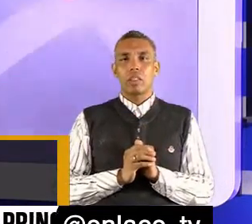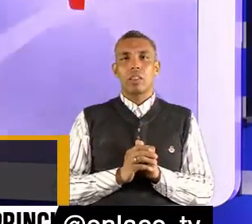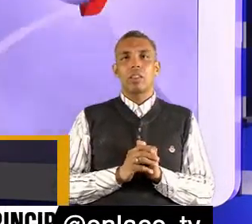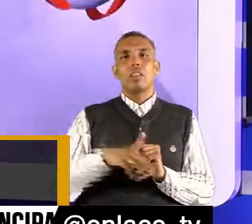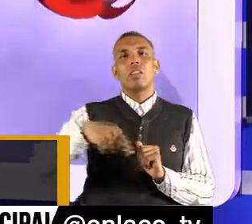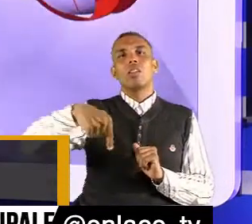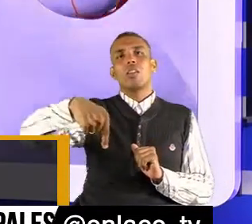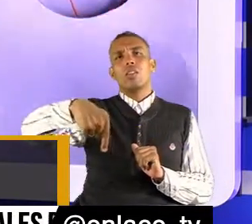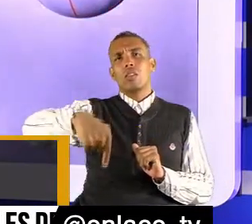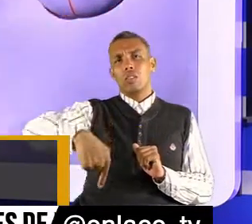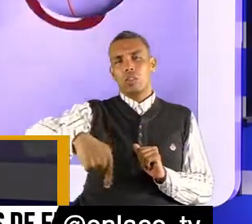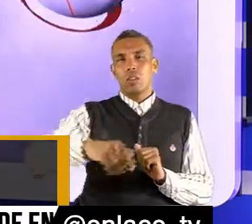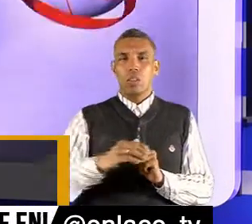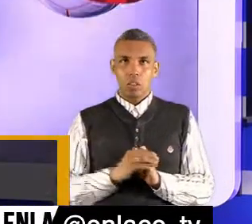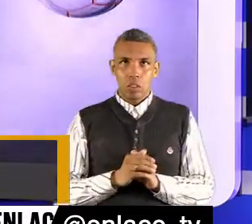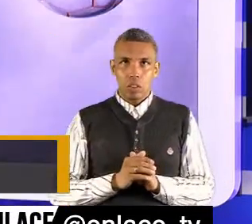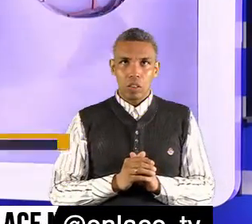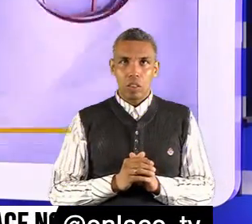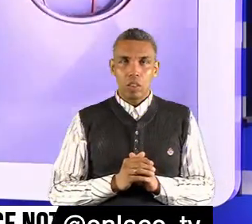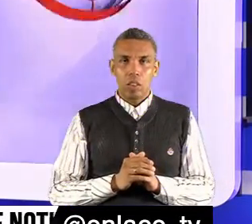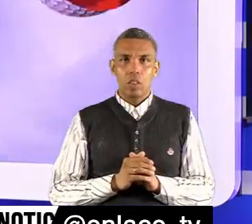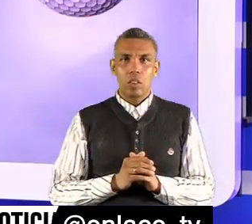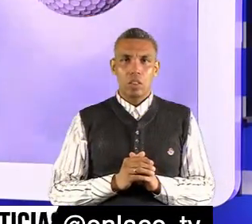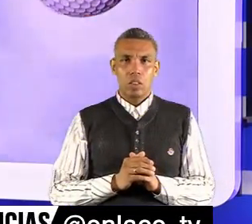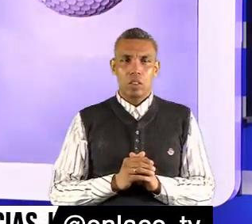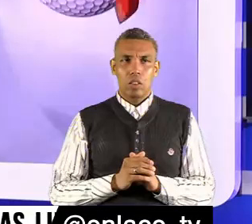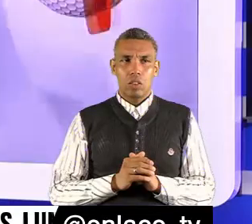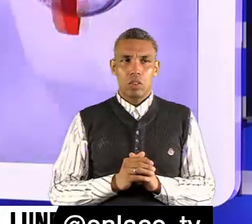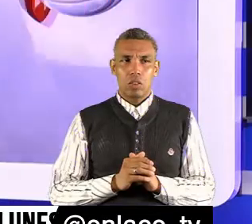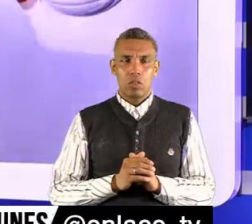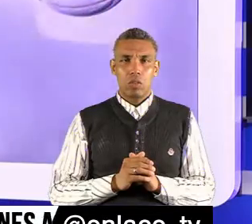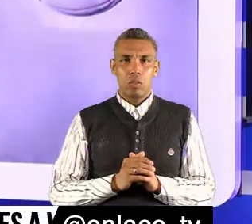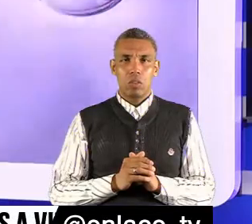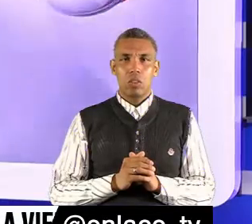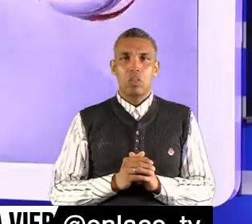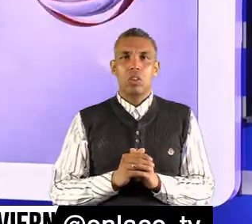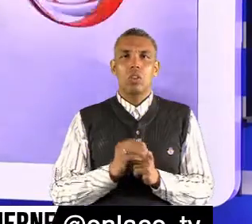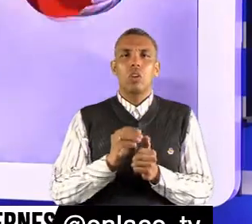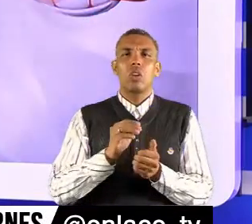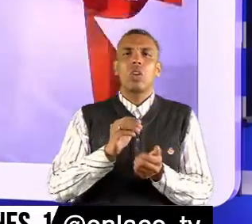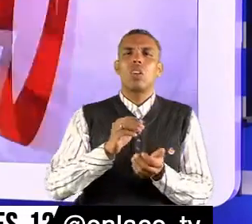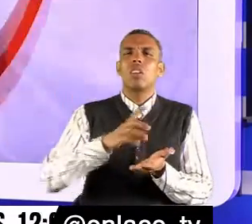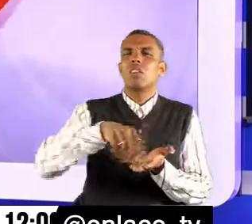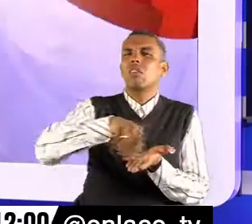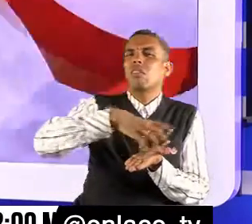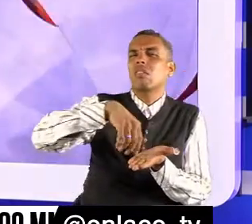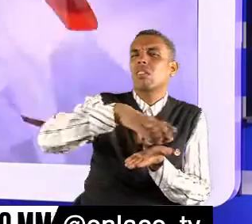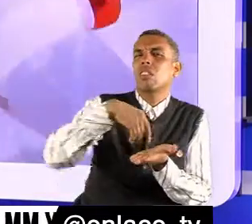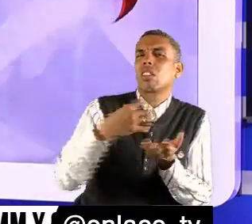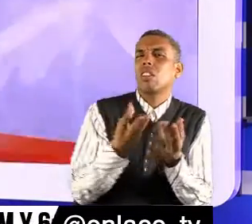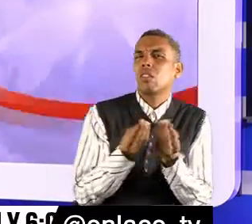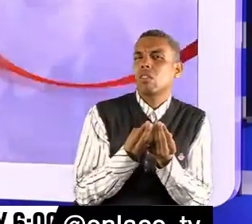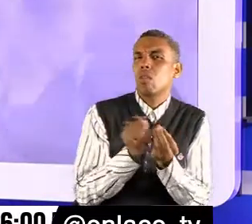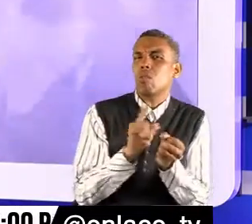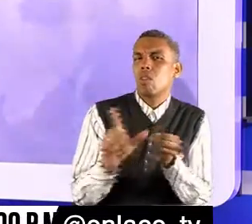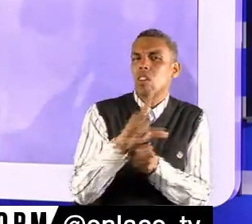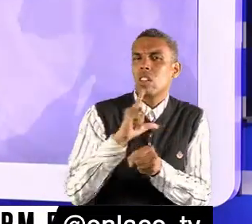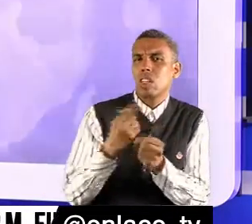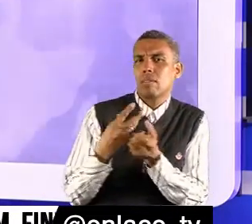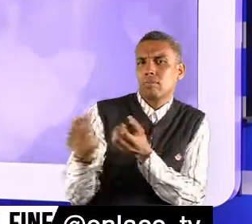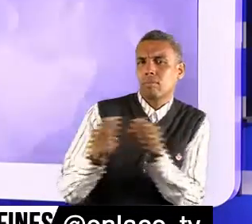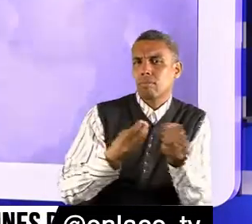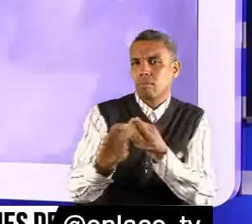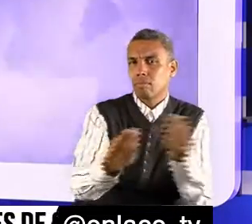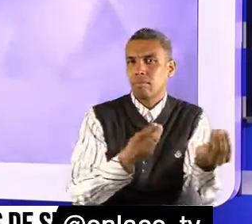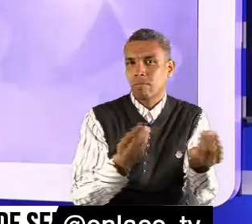el primer microciclo de la selección Santander con miras a participar el Interligas. Ahí hay un director técnico de Barranca Bermeja, se